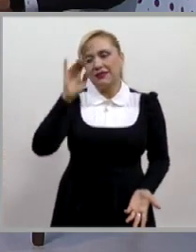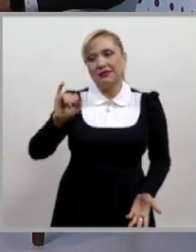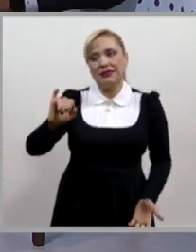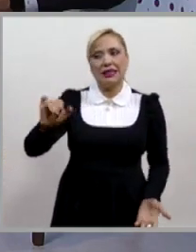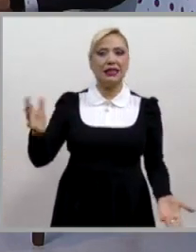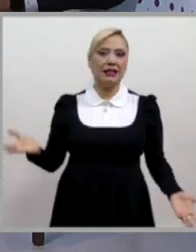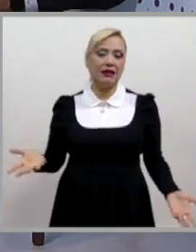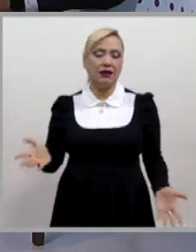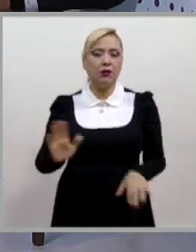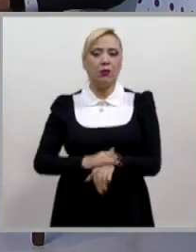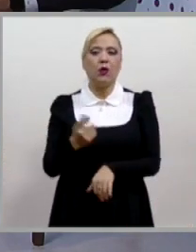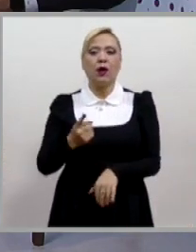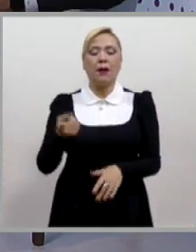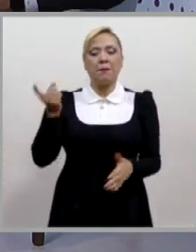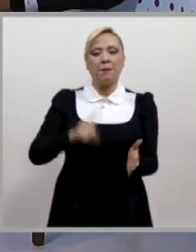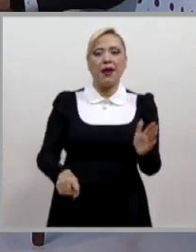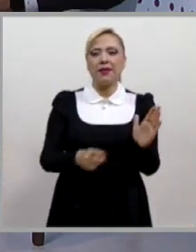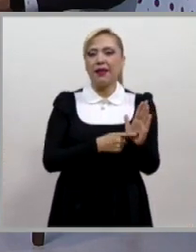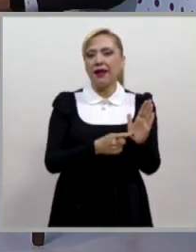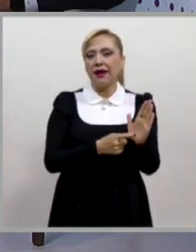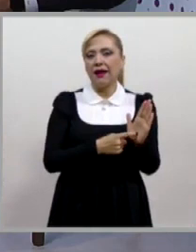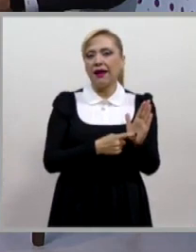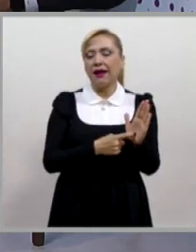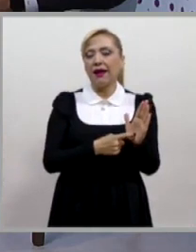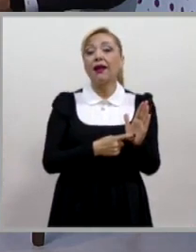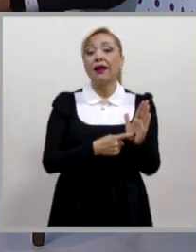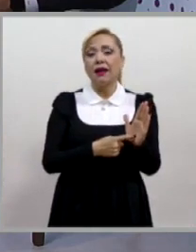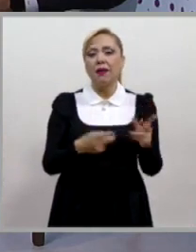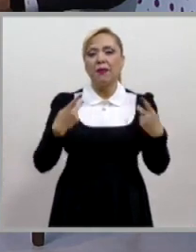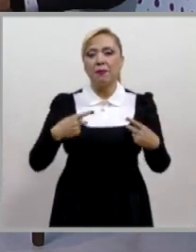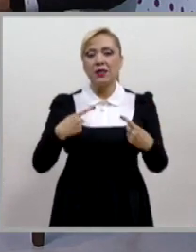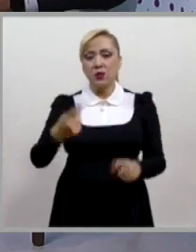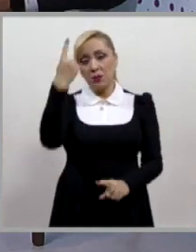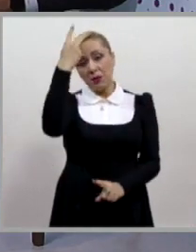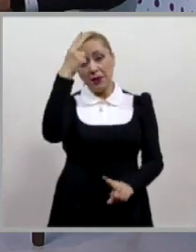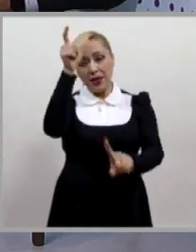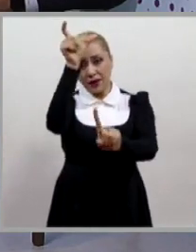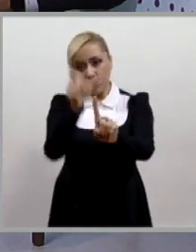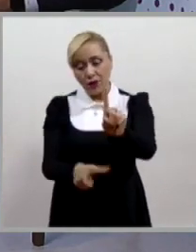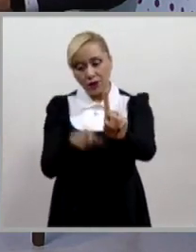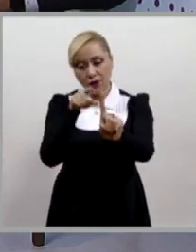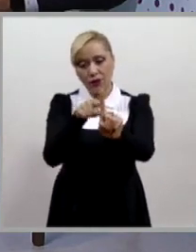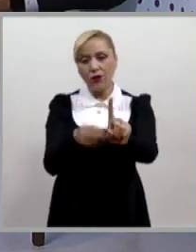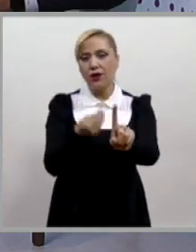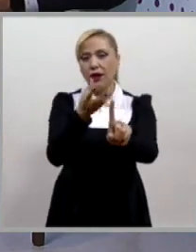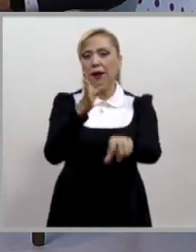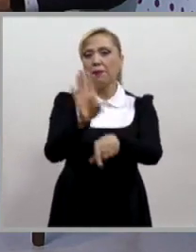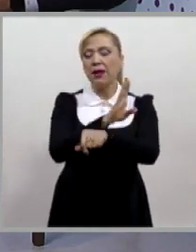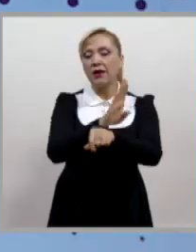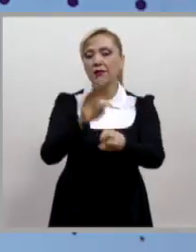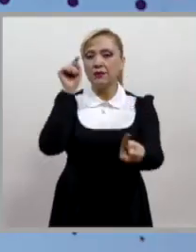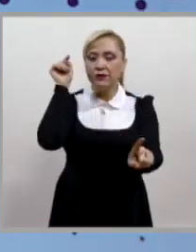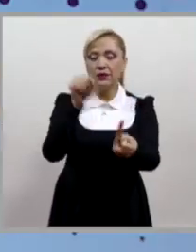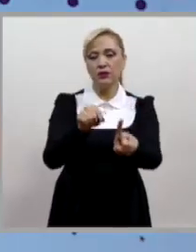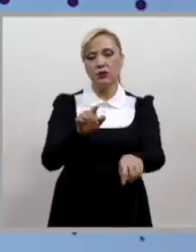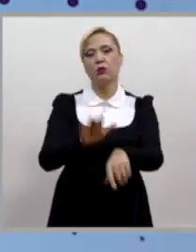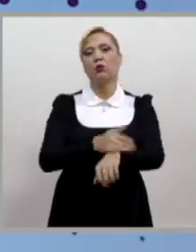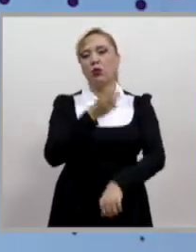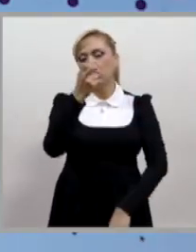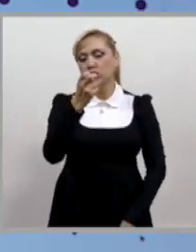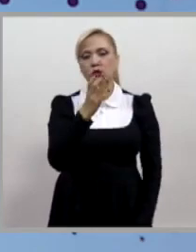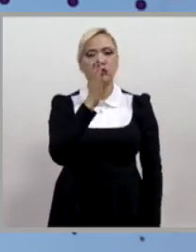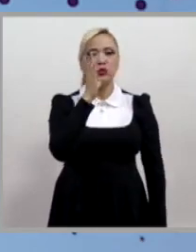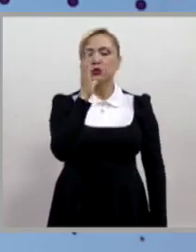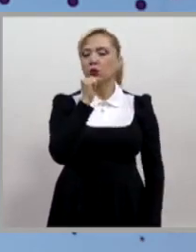que además es un mandato derivado prácticamente del principio pro persona y de la interpretación conforme en sus dos vertientes. Entonces no tiene posibilidad